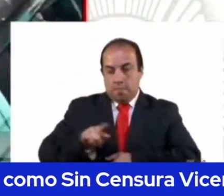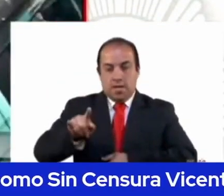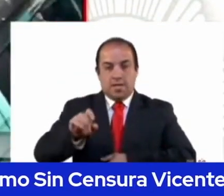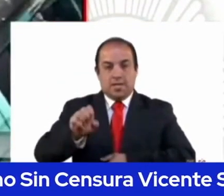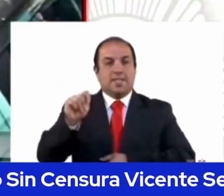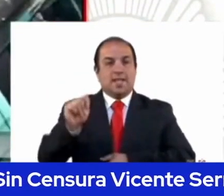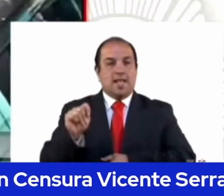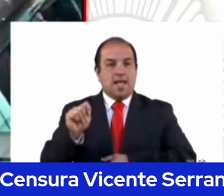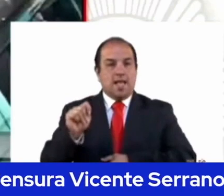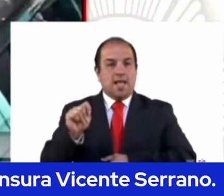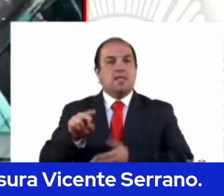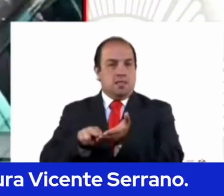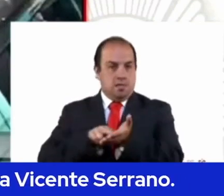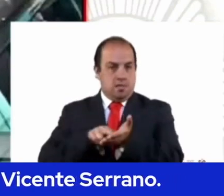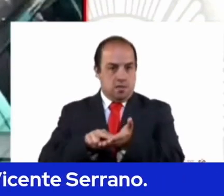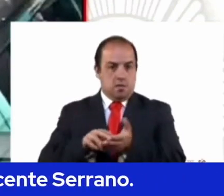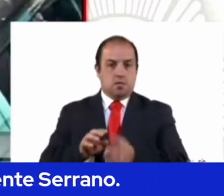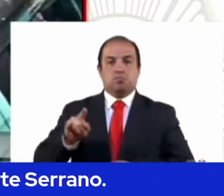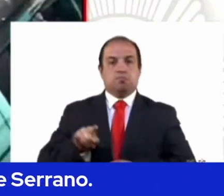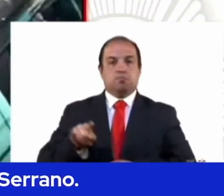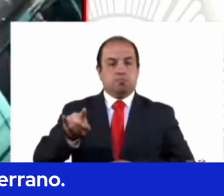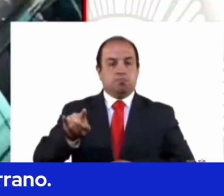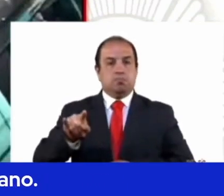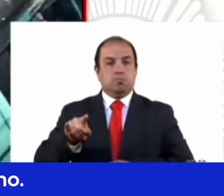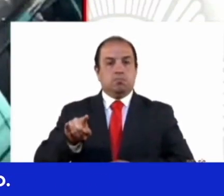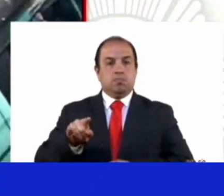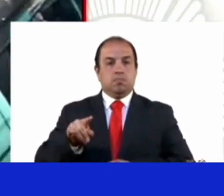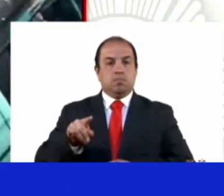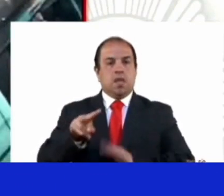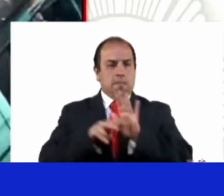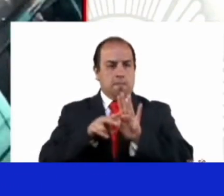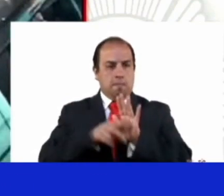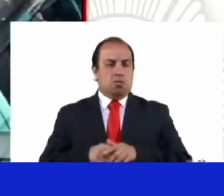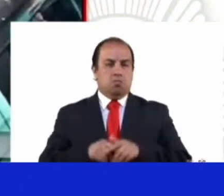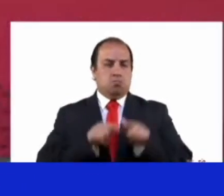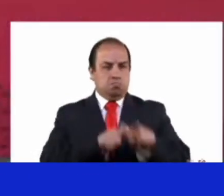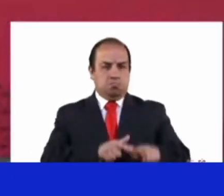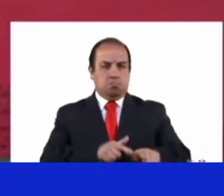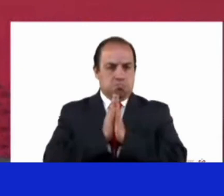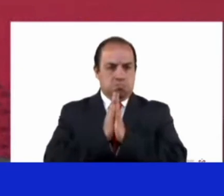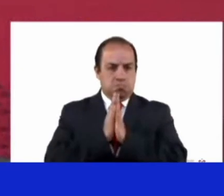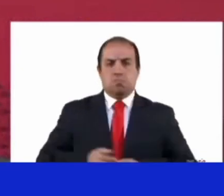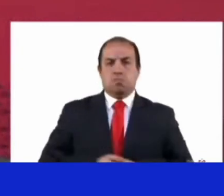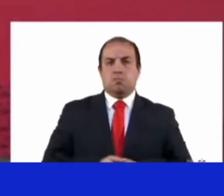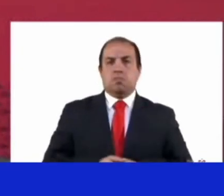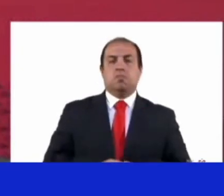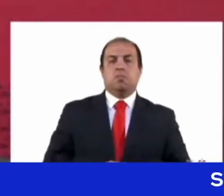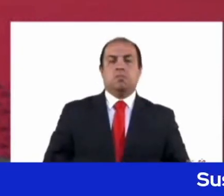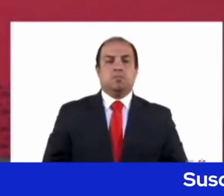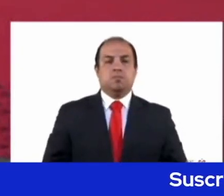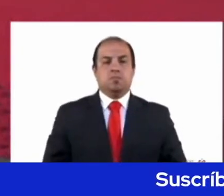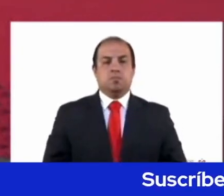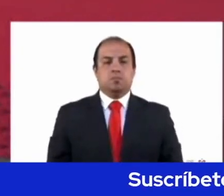móviles de este atentado. Ellos dicen que van a ser los jueces los que se van a encargar y la propia investigación lo va a ir determinando, pero